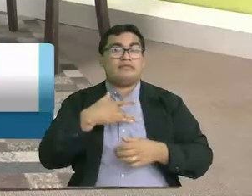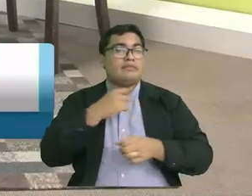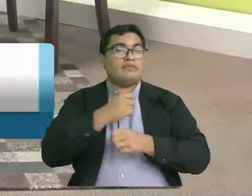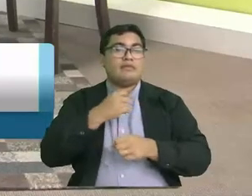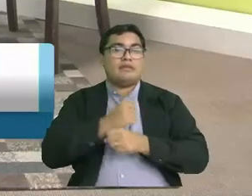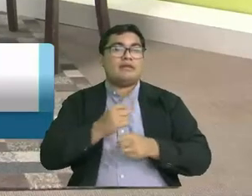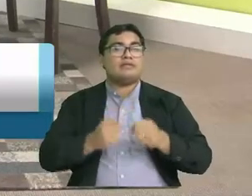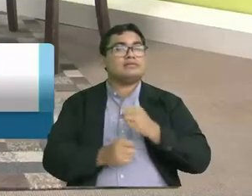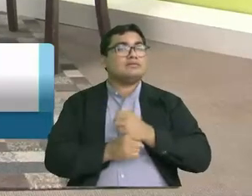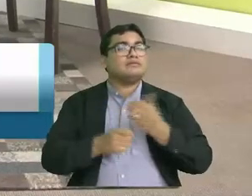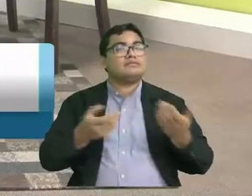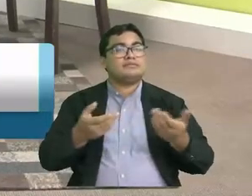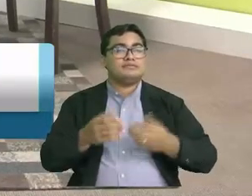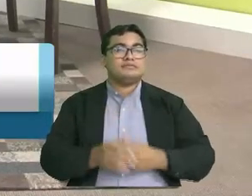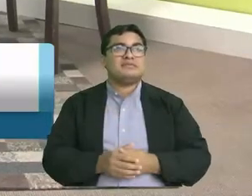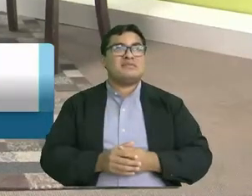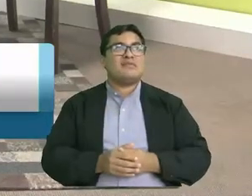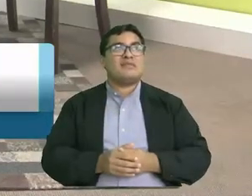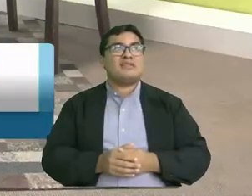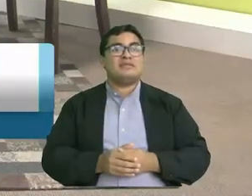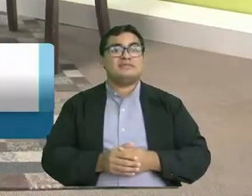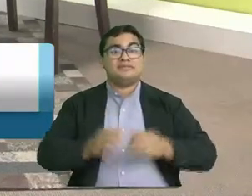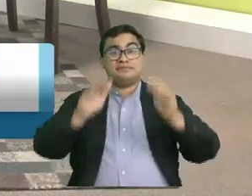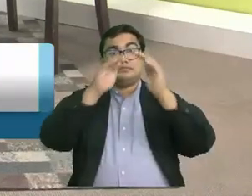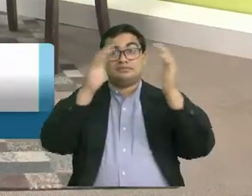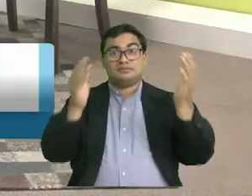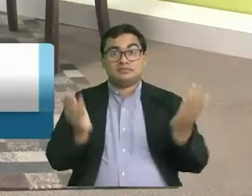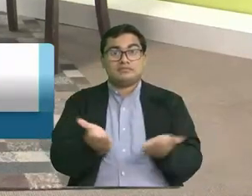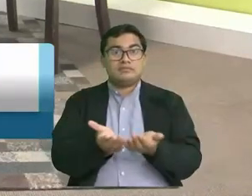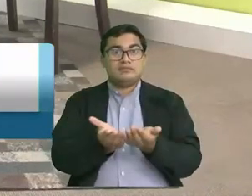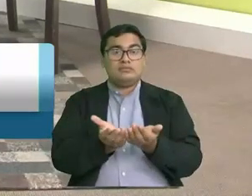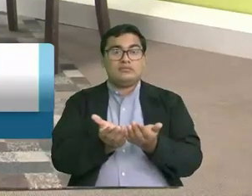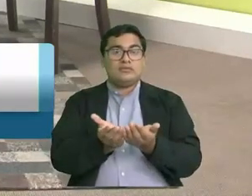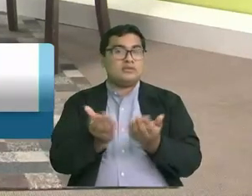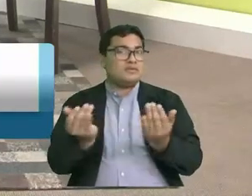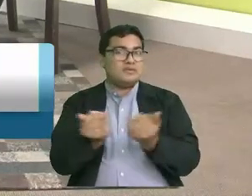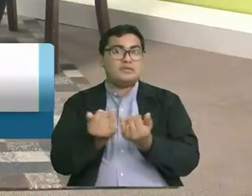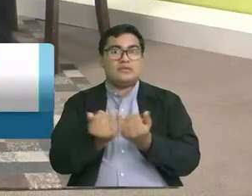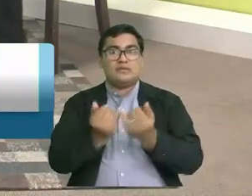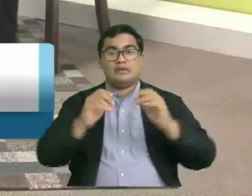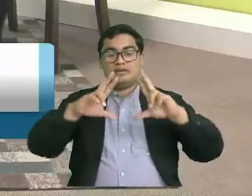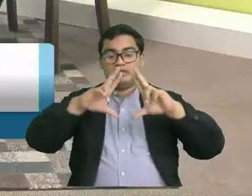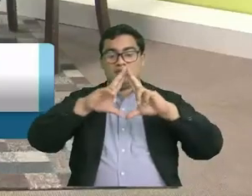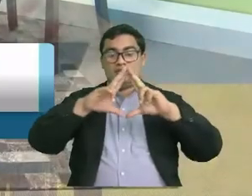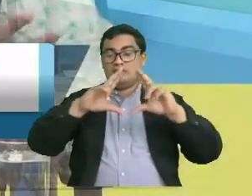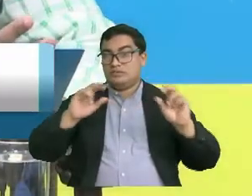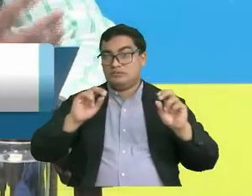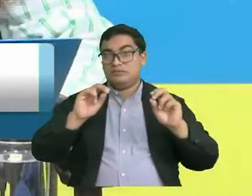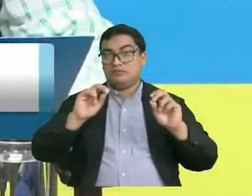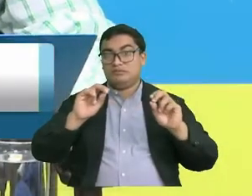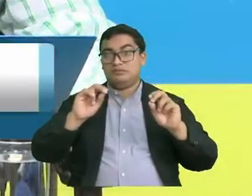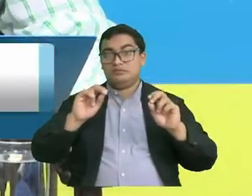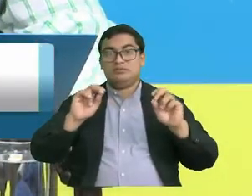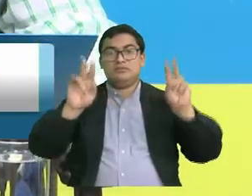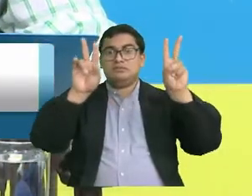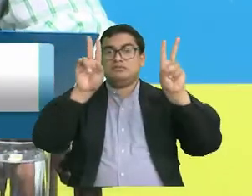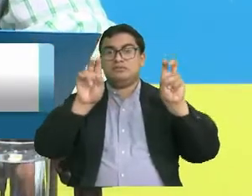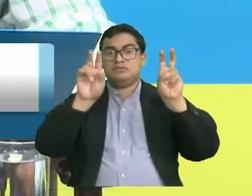sexuales. ¿Qué dice la literatura, doctor, a nivel mundial y a nivel local? Me imagino que obviamente lo mundial tiene que ver con lo local,